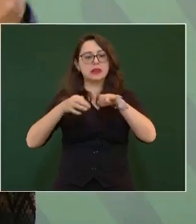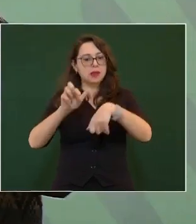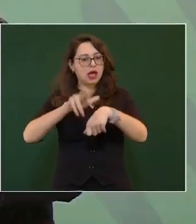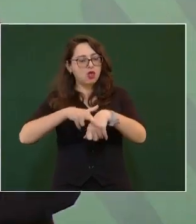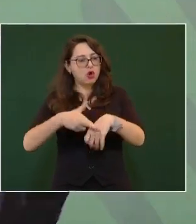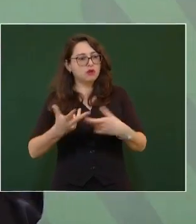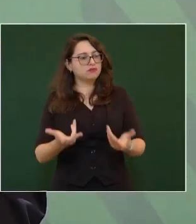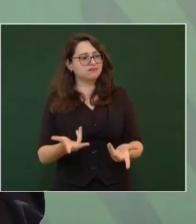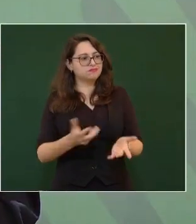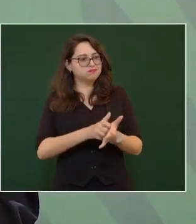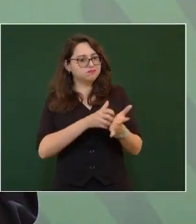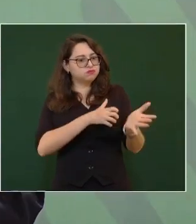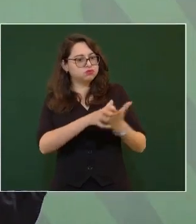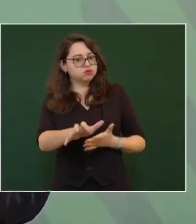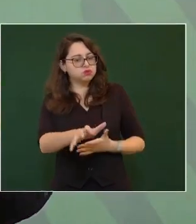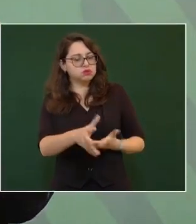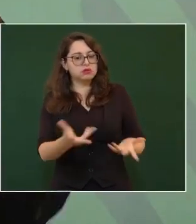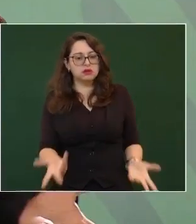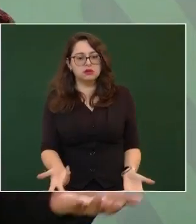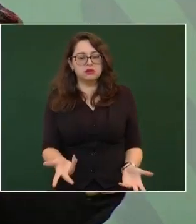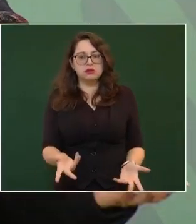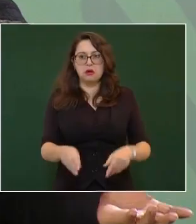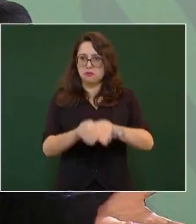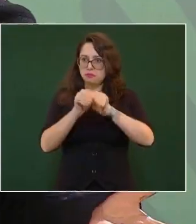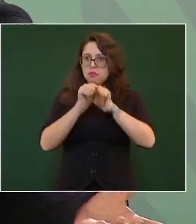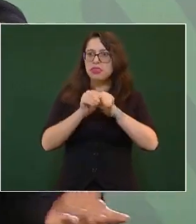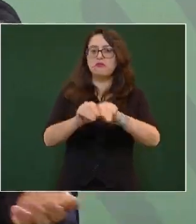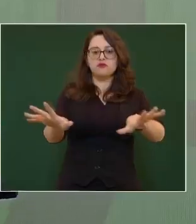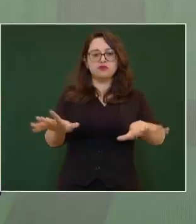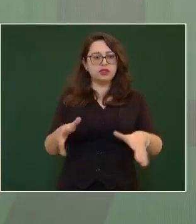miles. ¿Cómo es posible